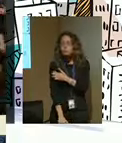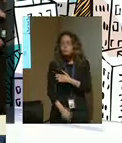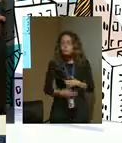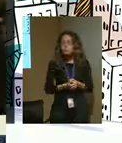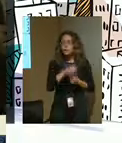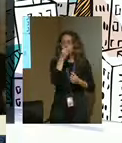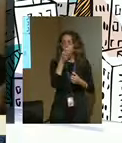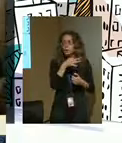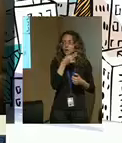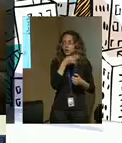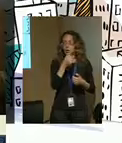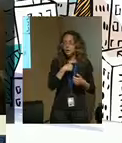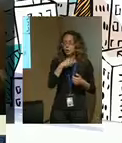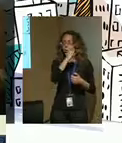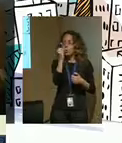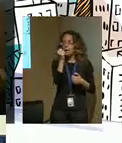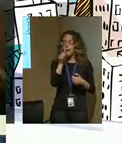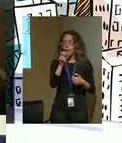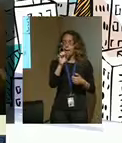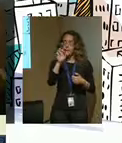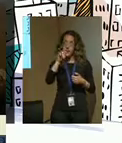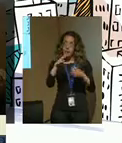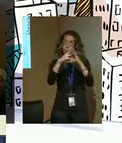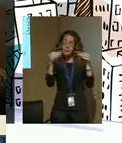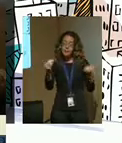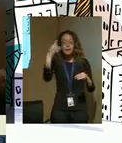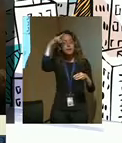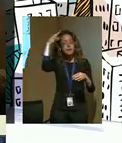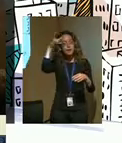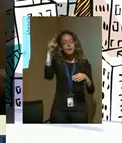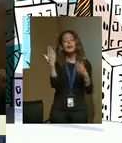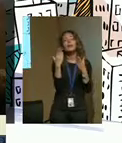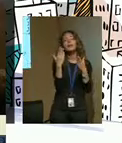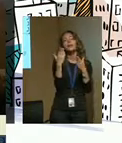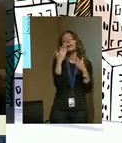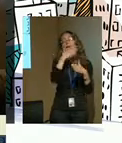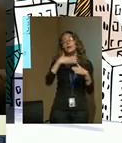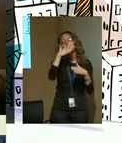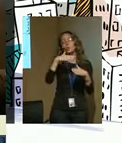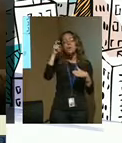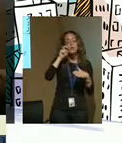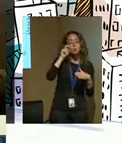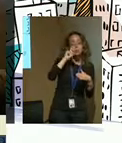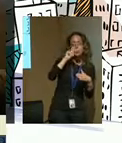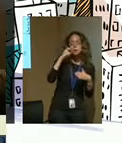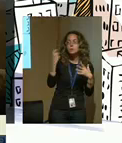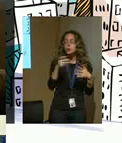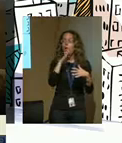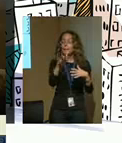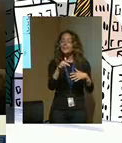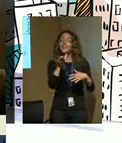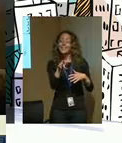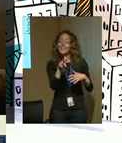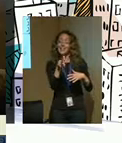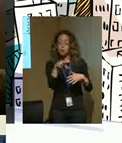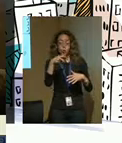Buenas tardes, soy Javier Melgosa de la Universidad de Salamanca, de aquí de la Escuela de Educación y Turismo de Ávila. Soy administrativista especializado en Derecho del Turismo